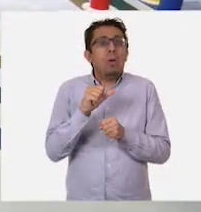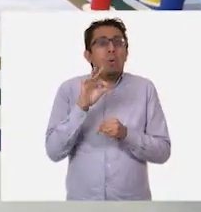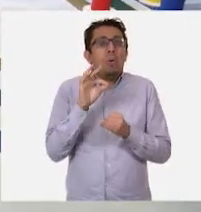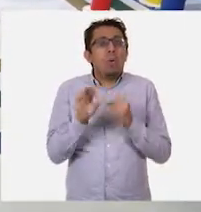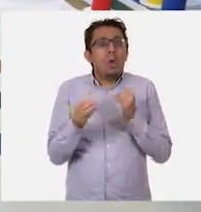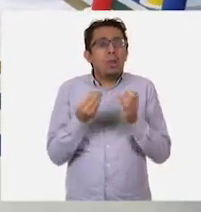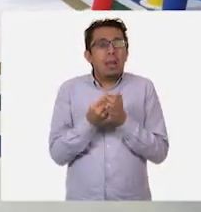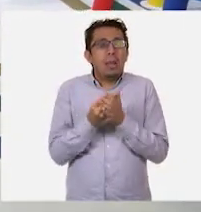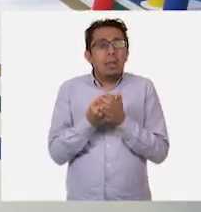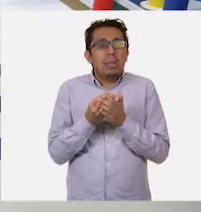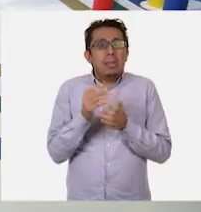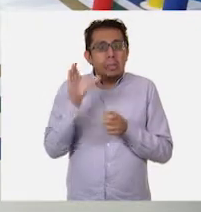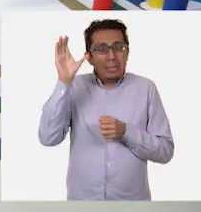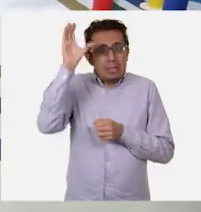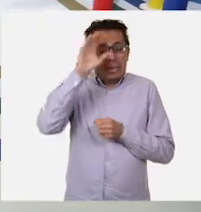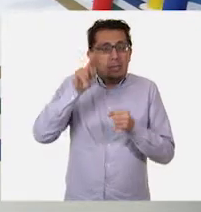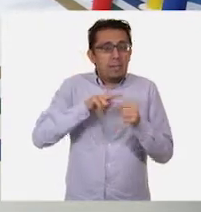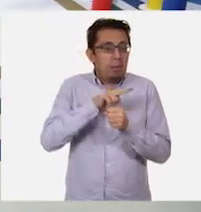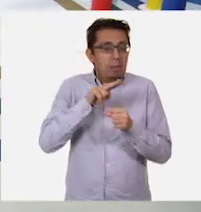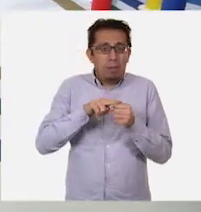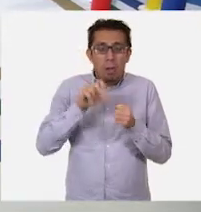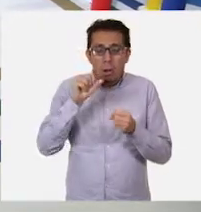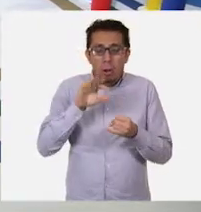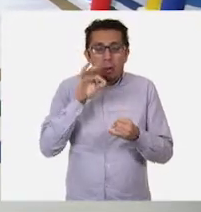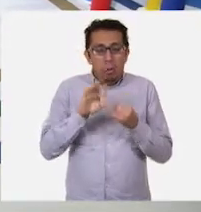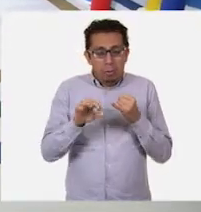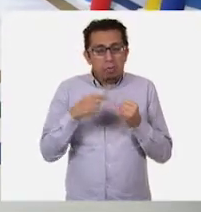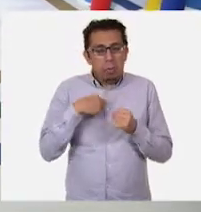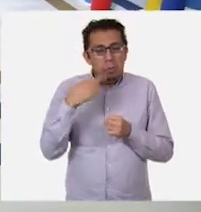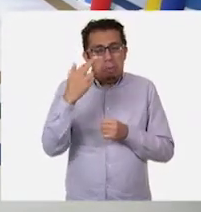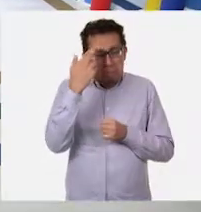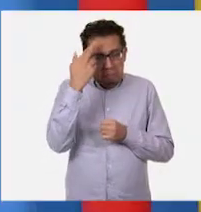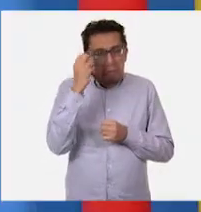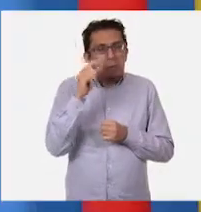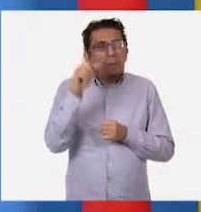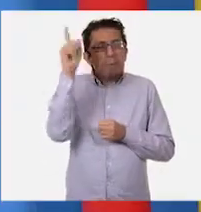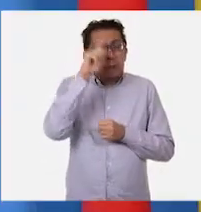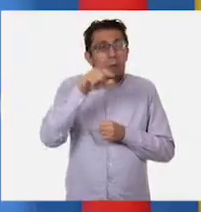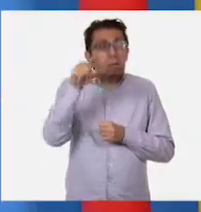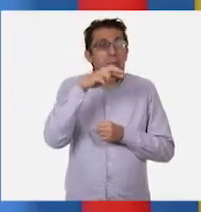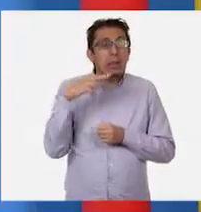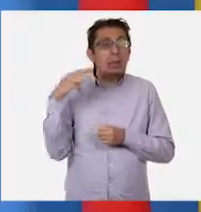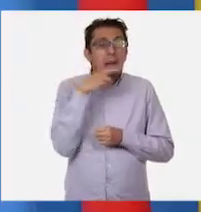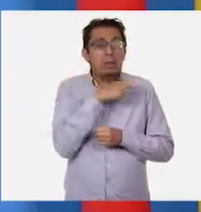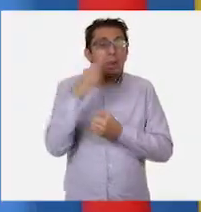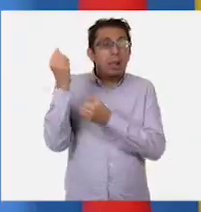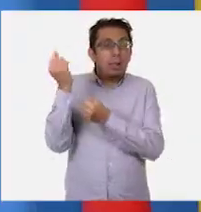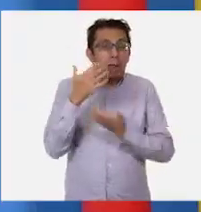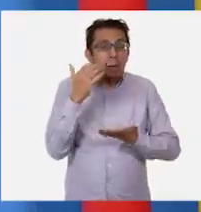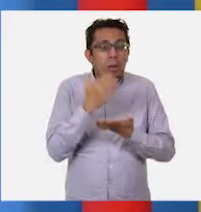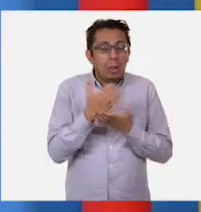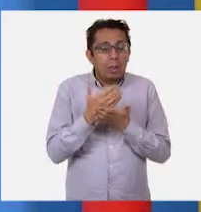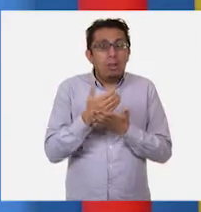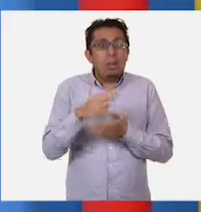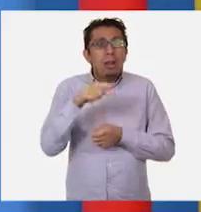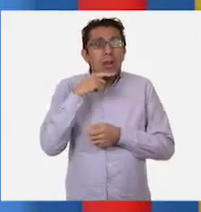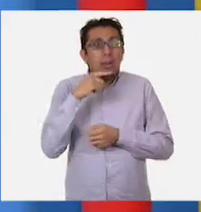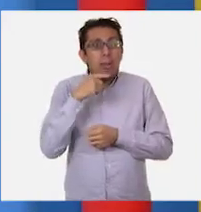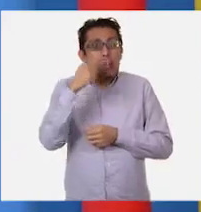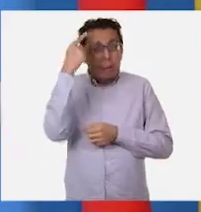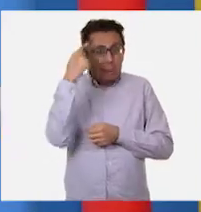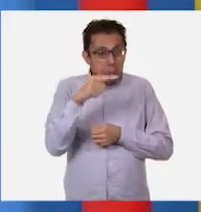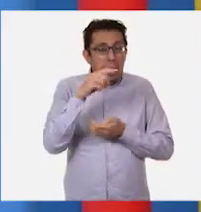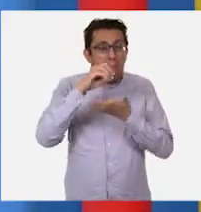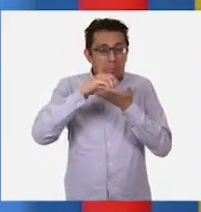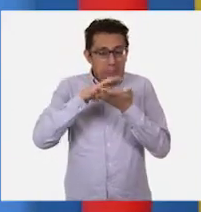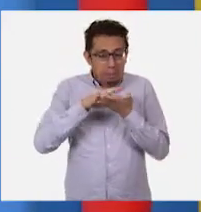Ciencias Naturales. Les recuerdo y les recomiendo que vayan ahorita rapidísimo por un cuaderno, un lápiz, para tomar